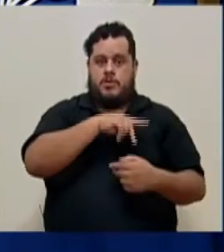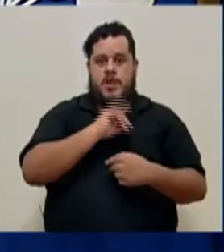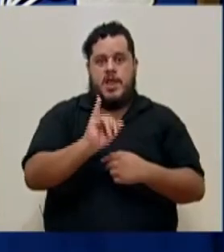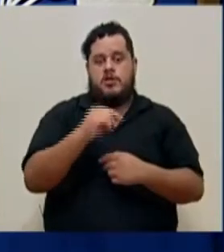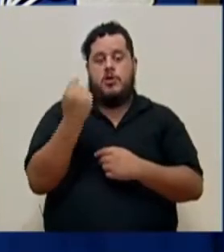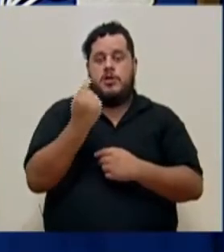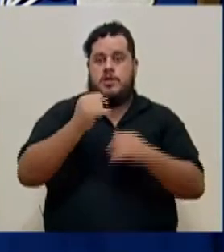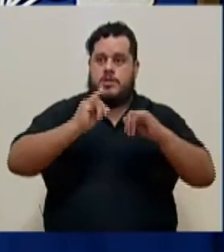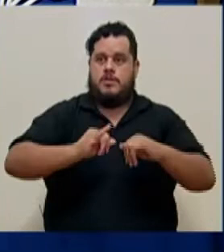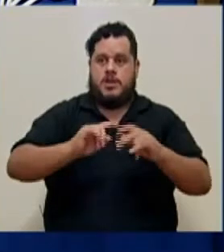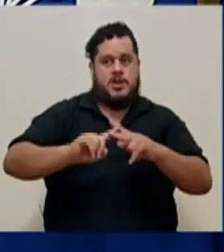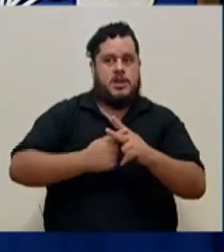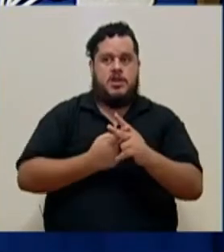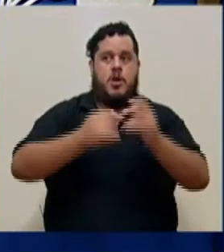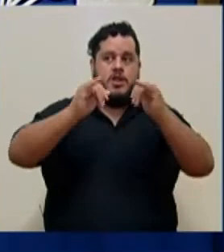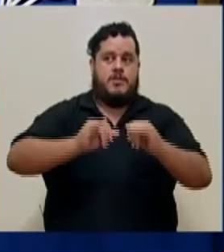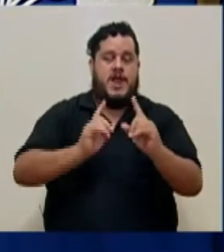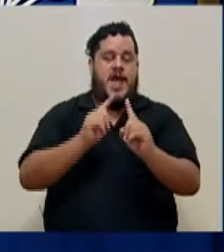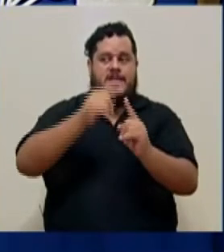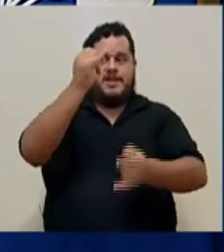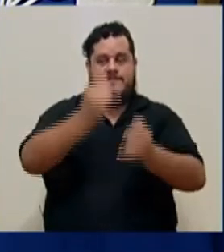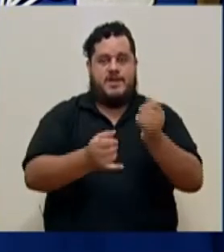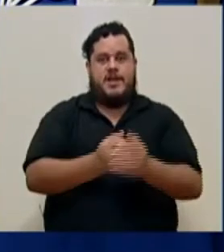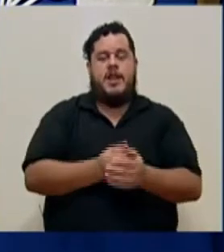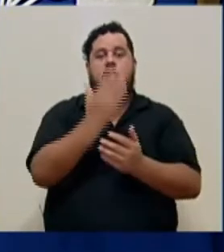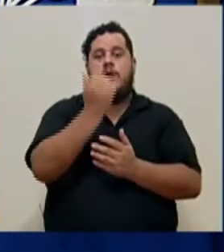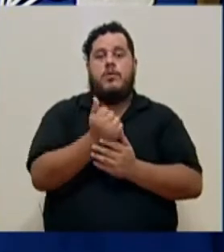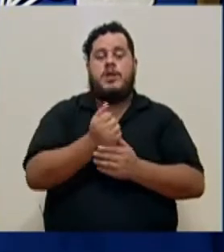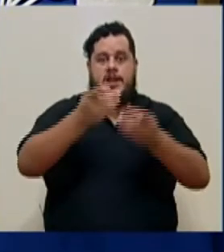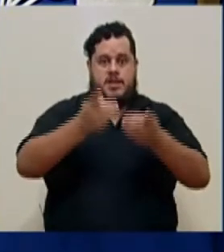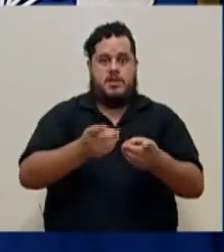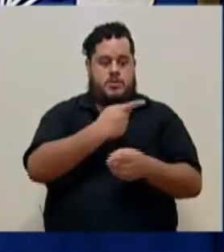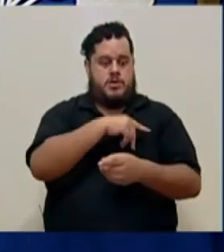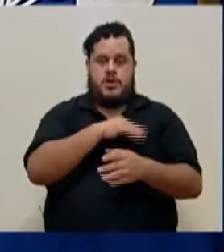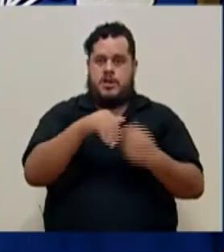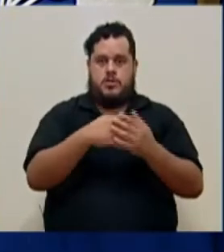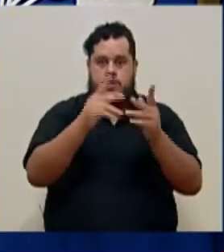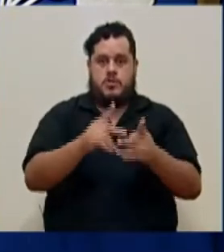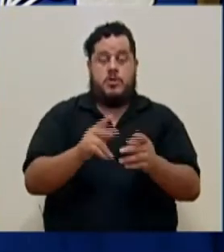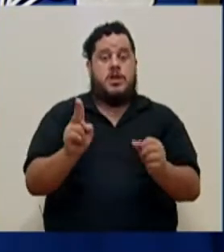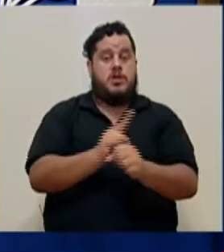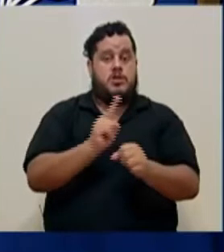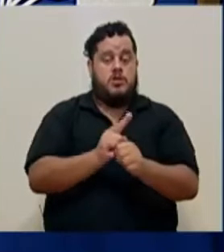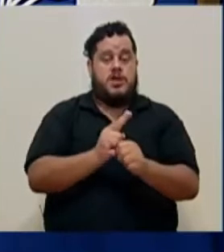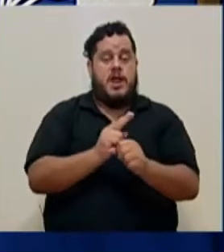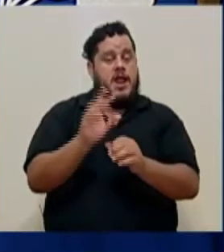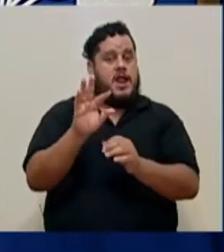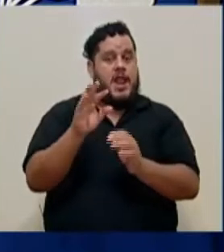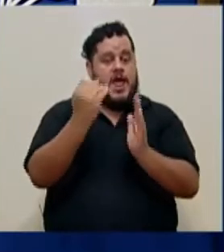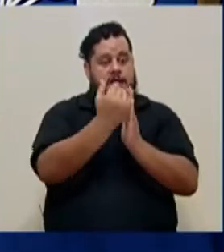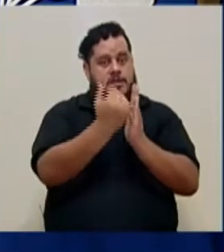siempre se ha mantenido desde el inicio y se mantendrá hasta el final, porque la decisión personal de cada persona de usar las medidas de